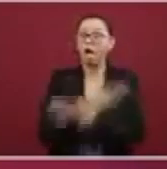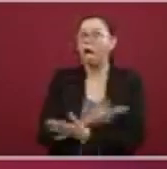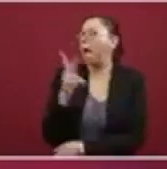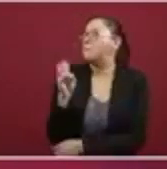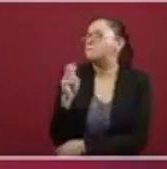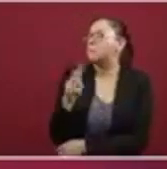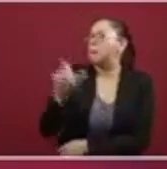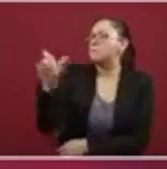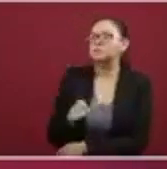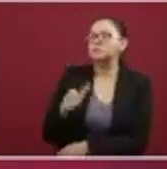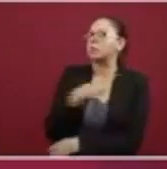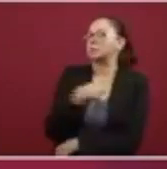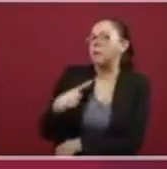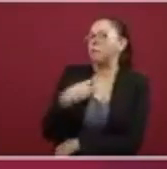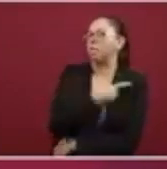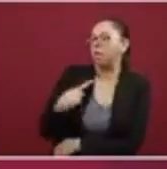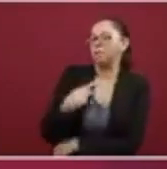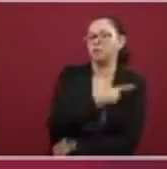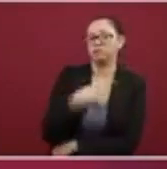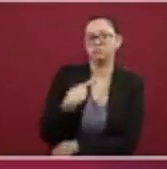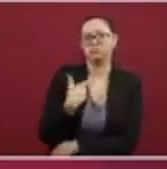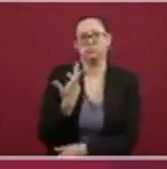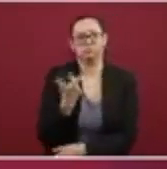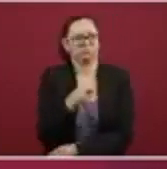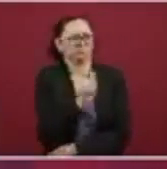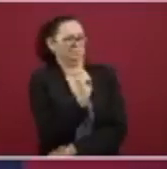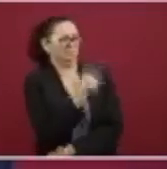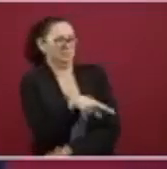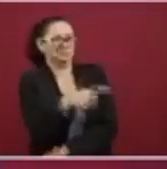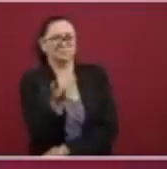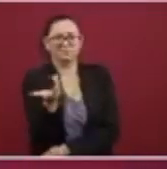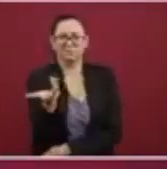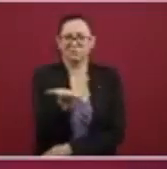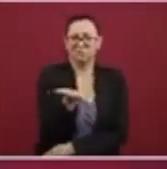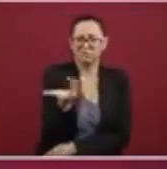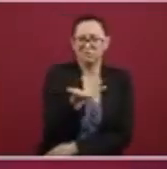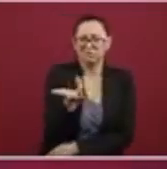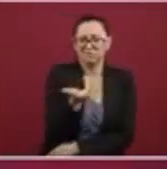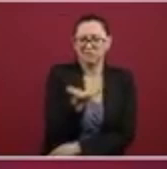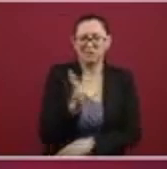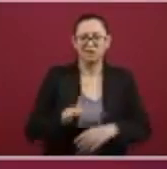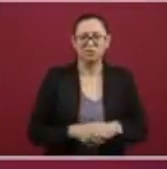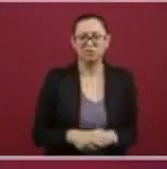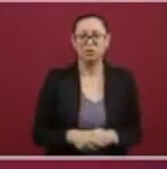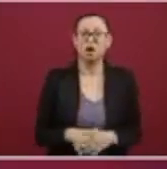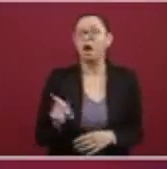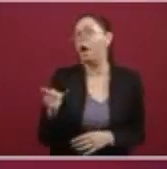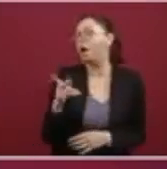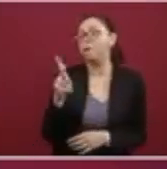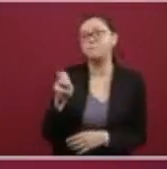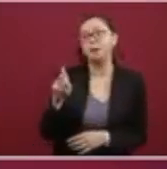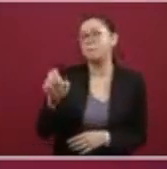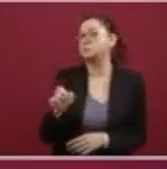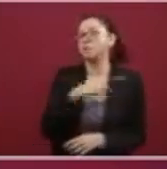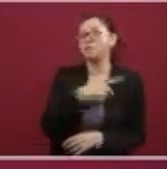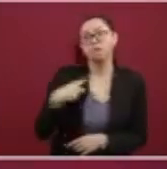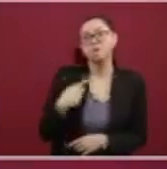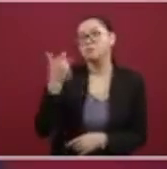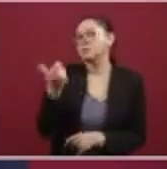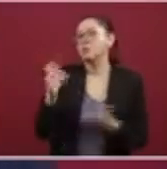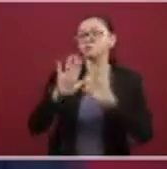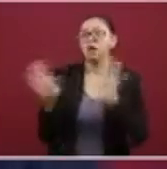dicen, como Pemex es una empresa endeudada, no va a salir, está